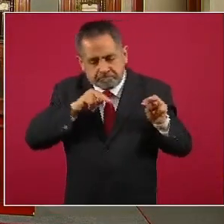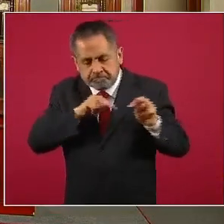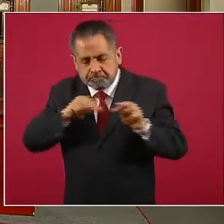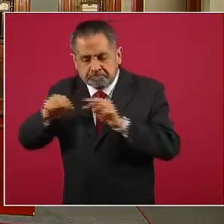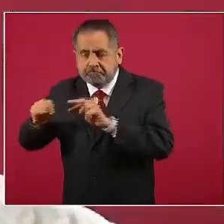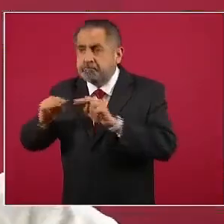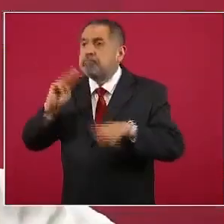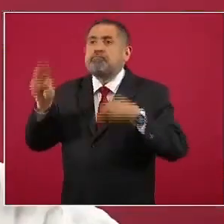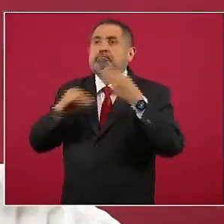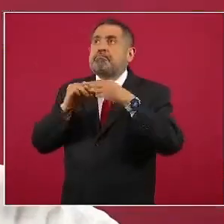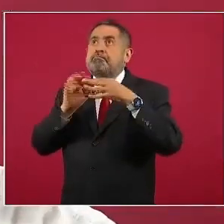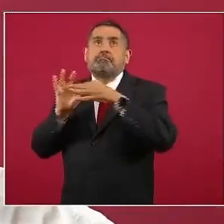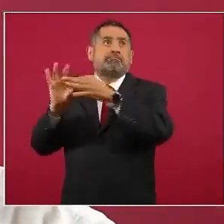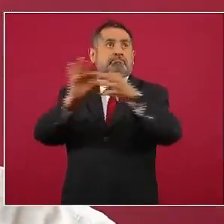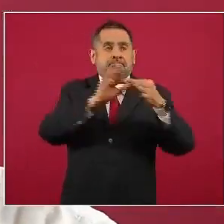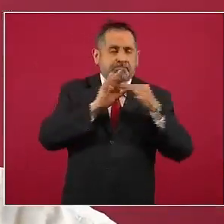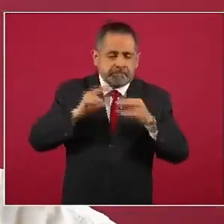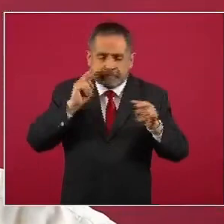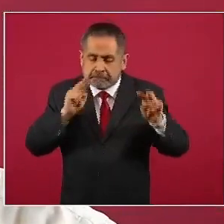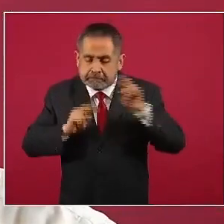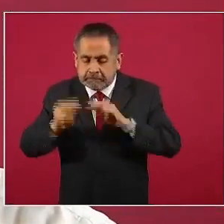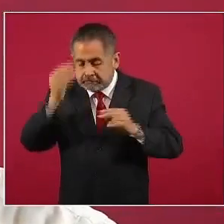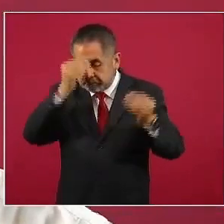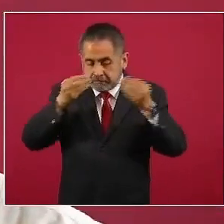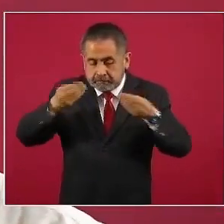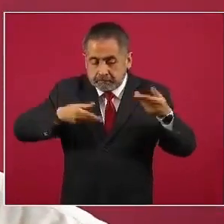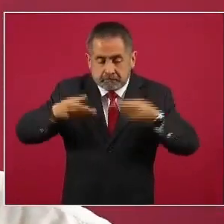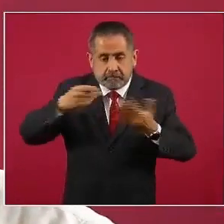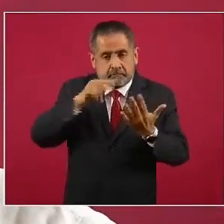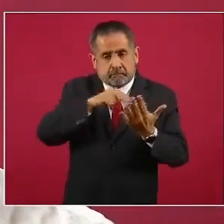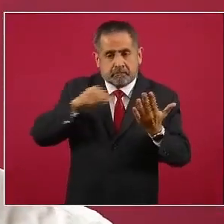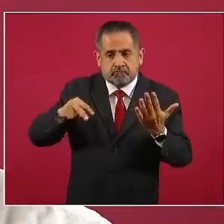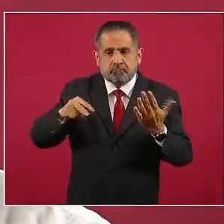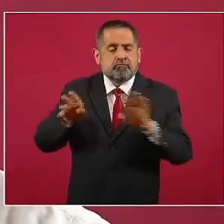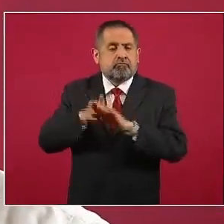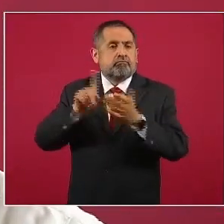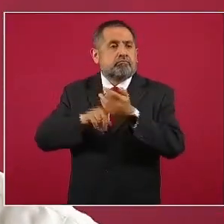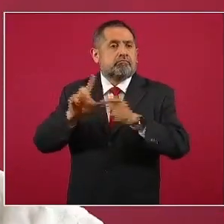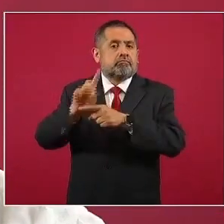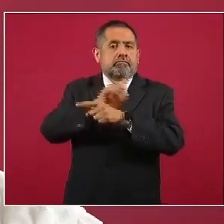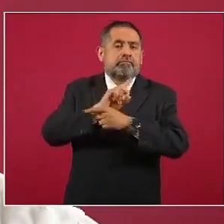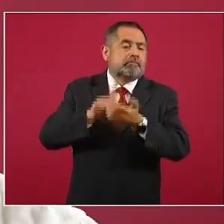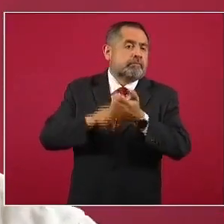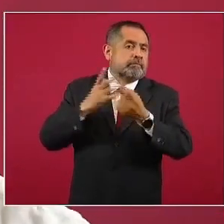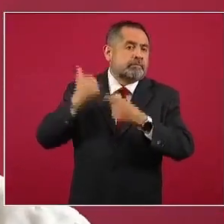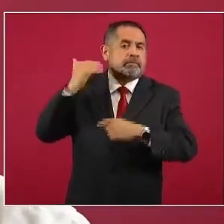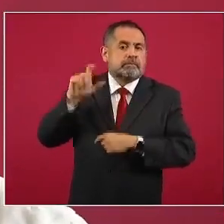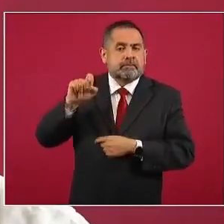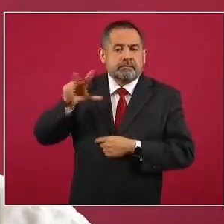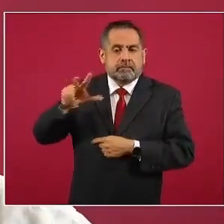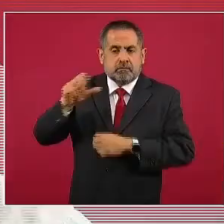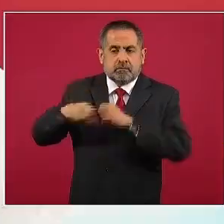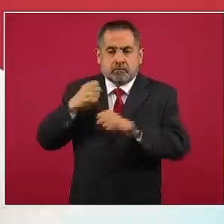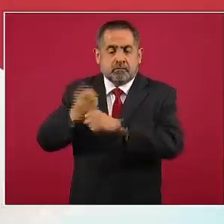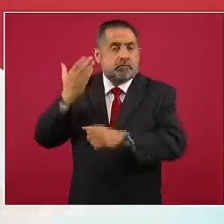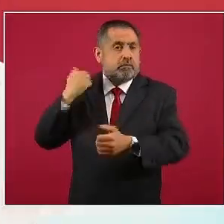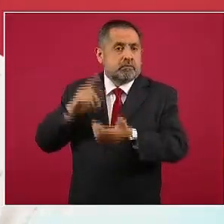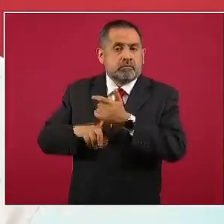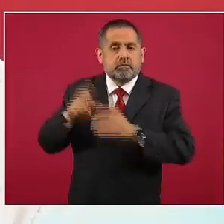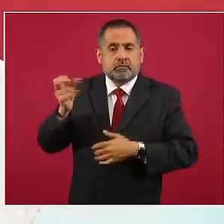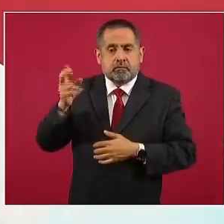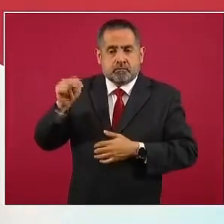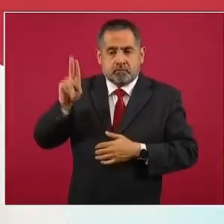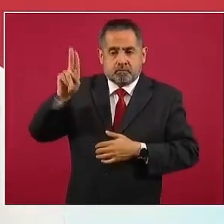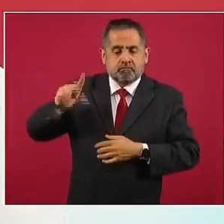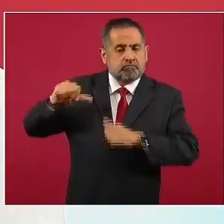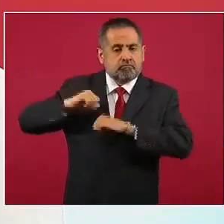agencias sanitarias de alto desempeño, que desde hace más de 28 años la Organización de Naciones Unidas